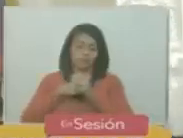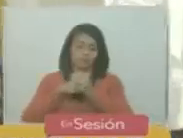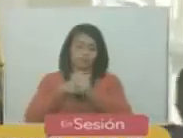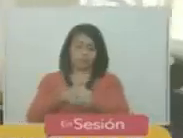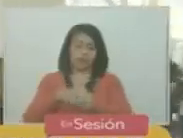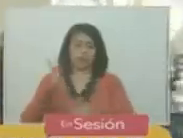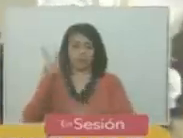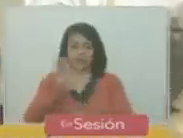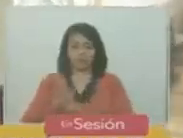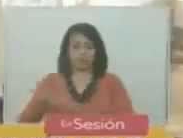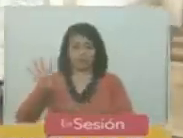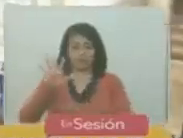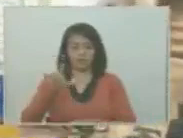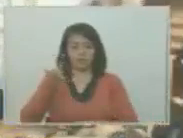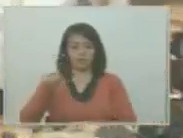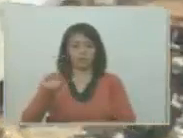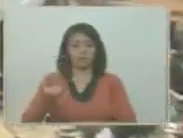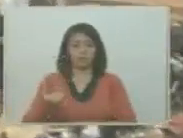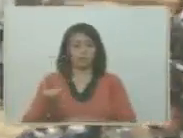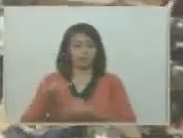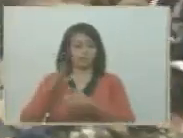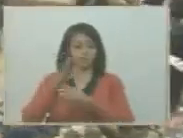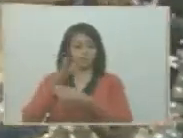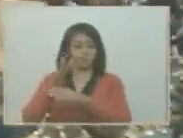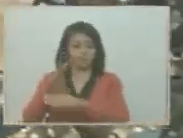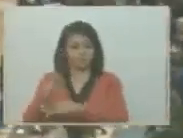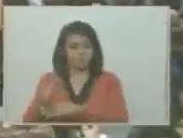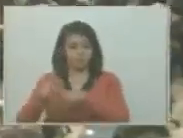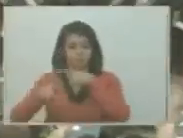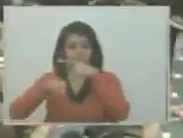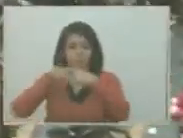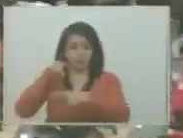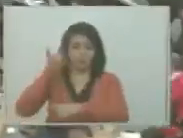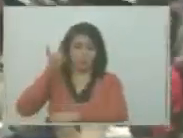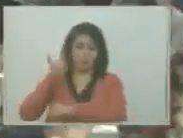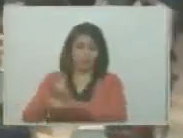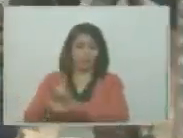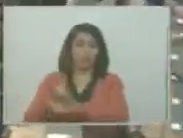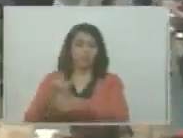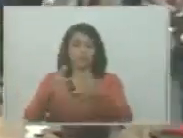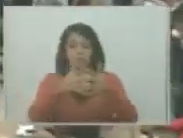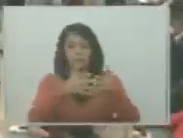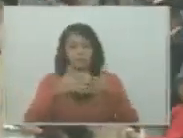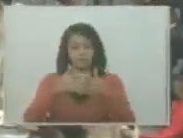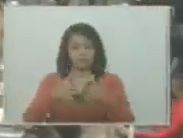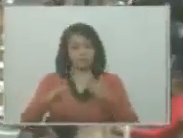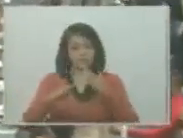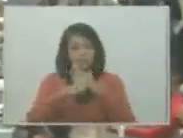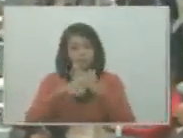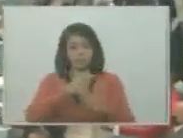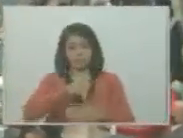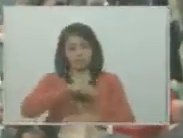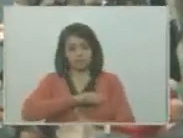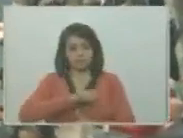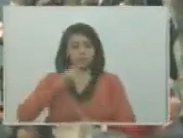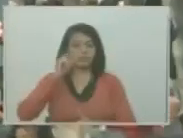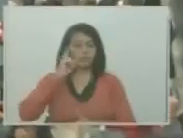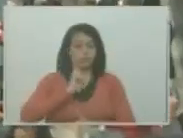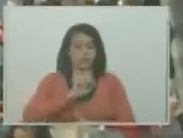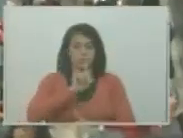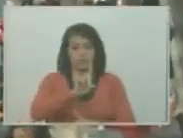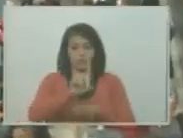a Venezuela por el precipicio después de la traición de la oligarquía a Simón Bolívar en